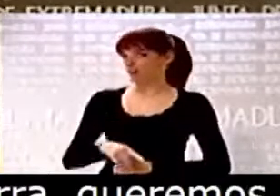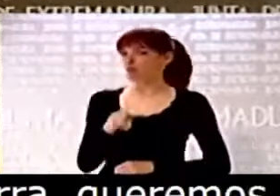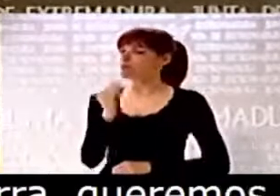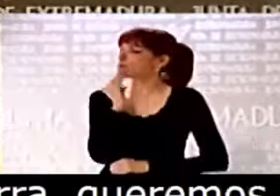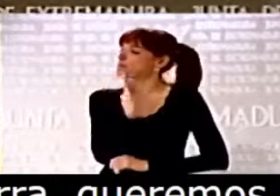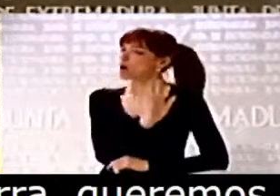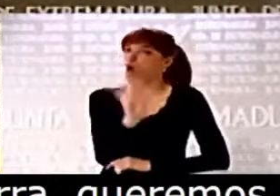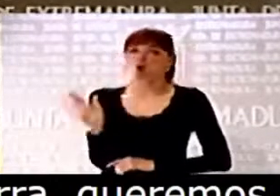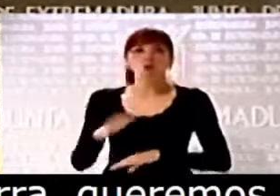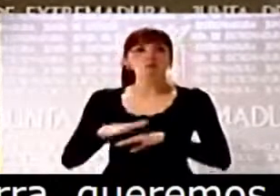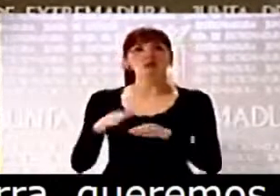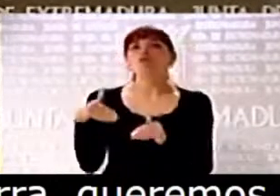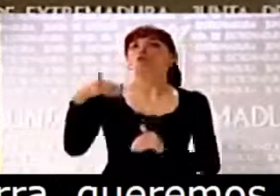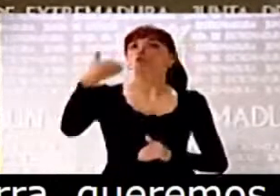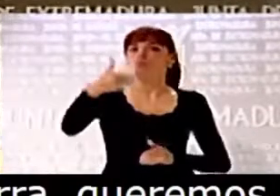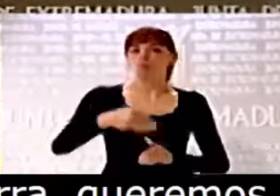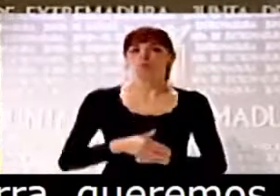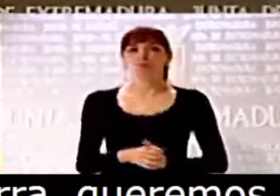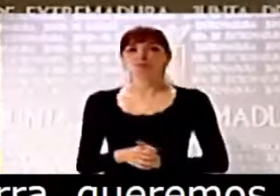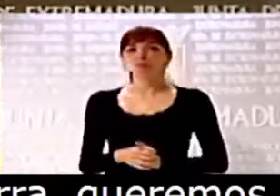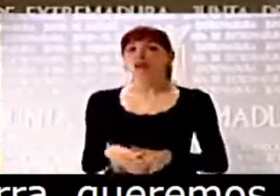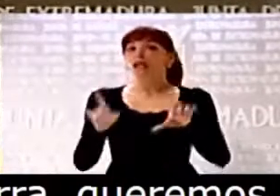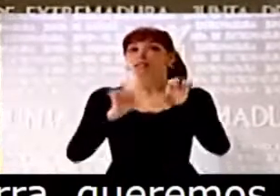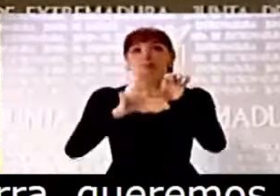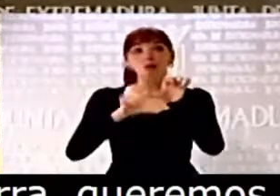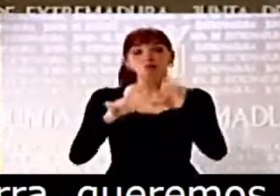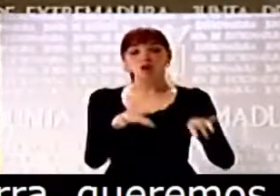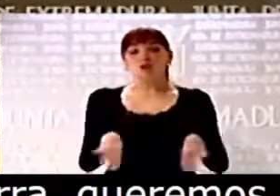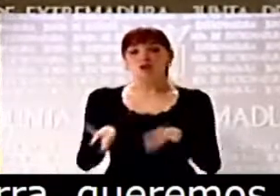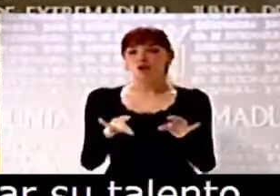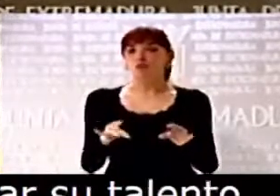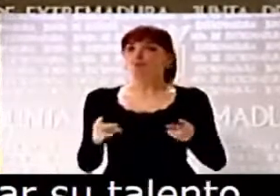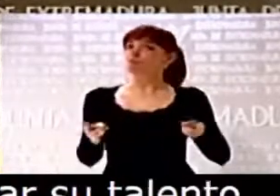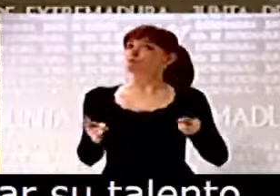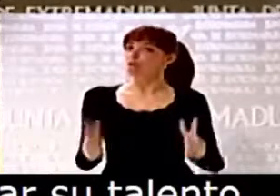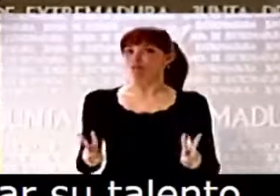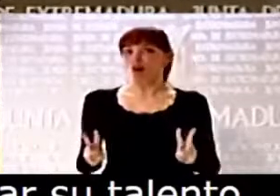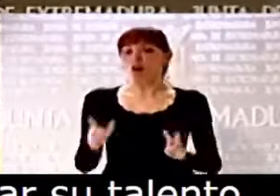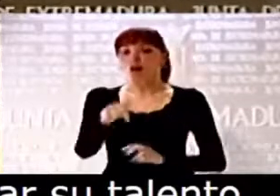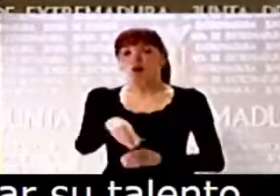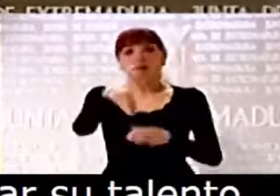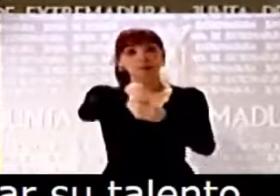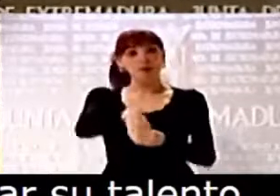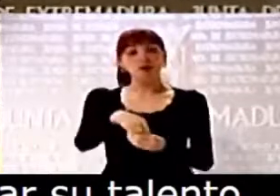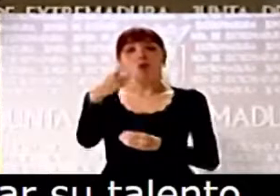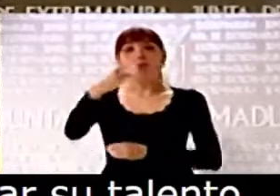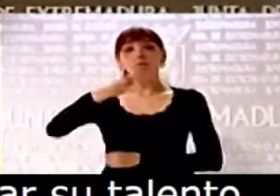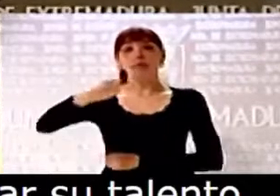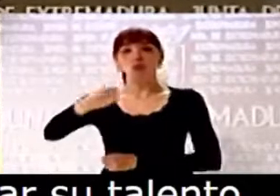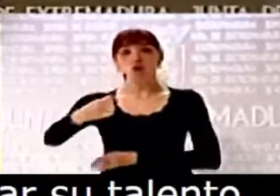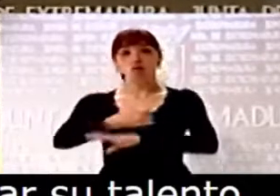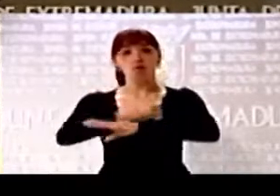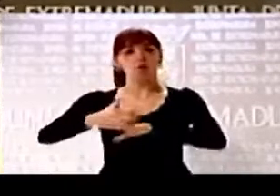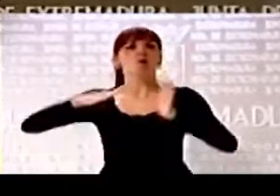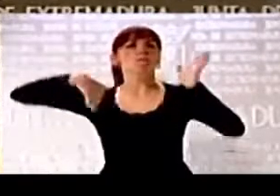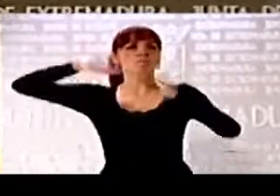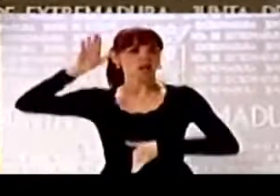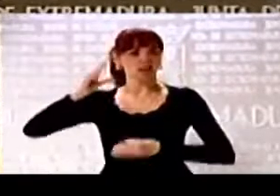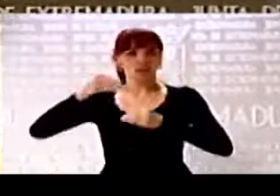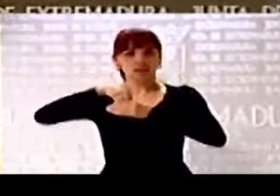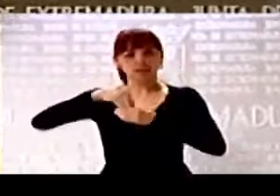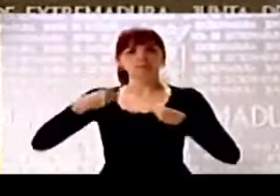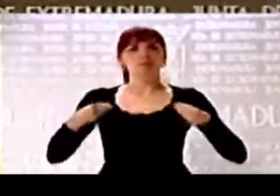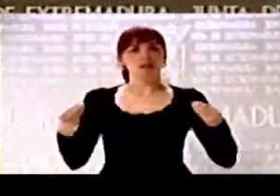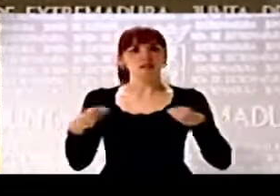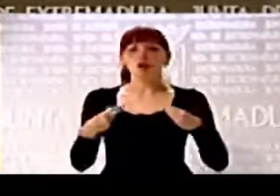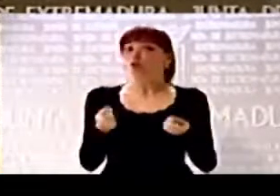semilla de futuro. Extremadura es una región viva en la que residen más de 1 millón de extremeños y extremeñas que no